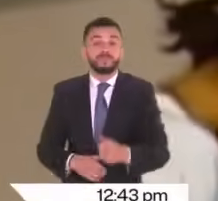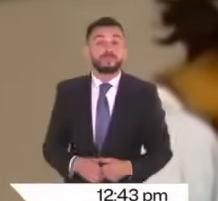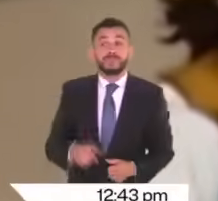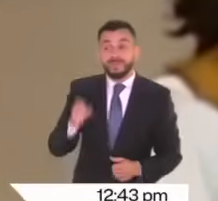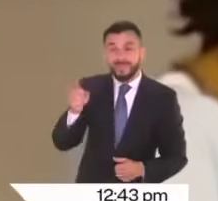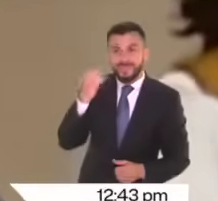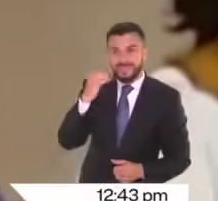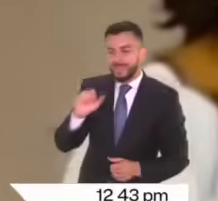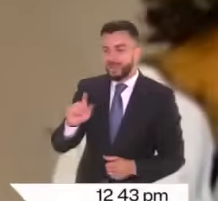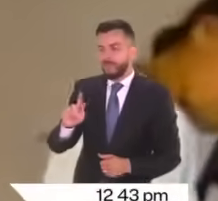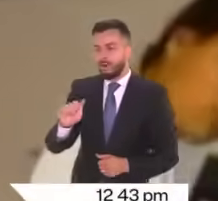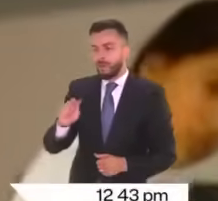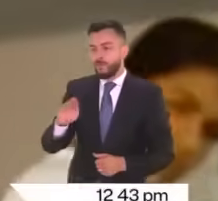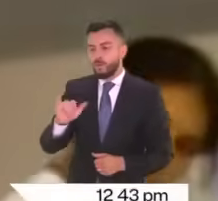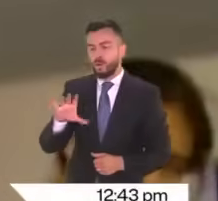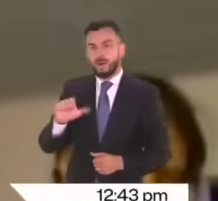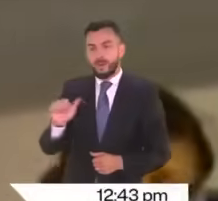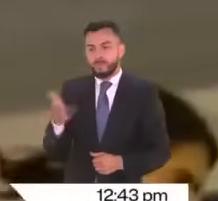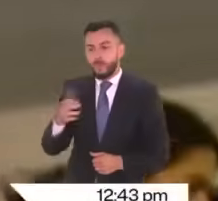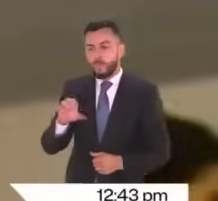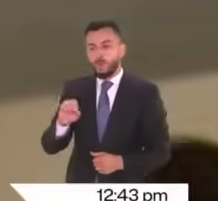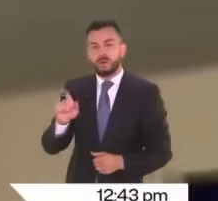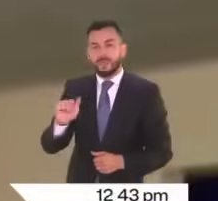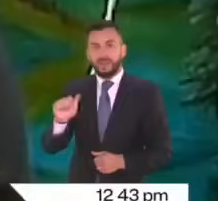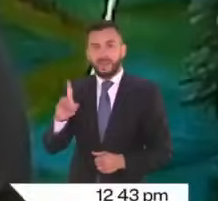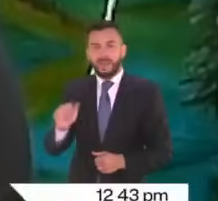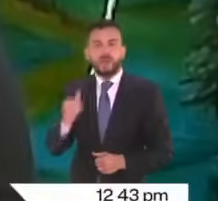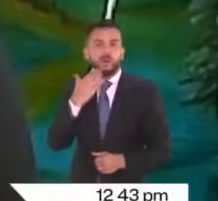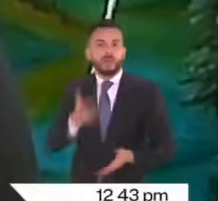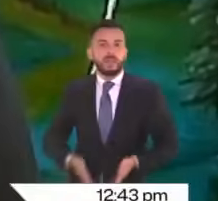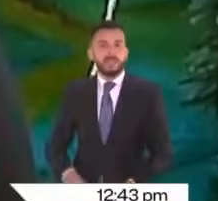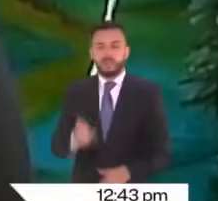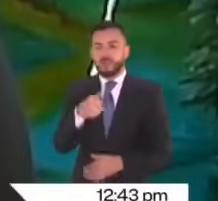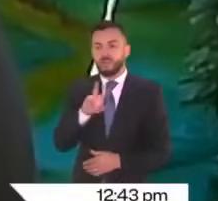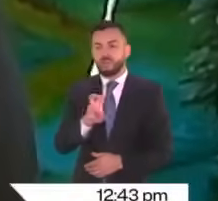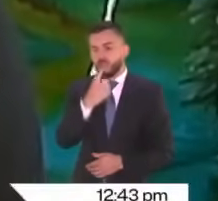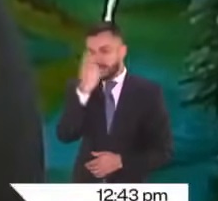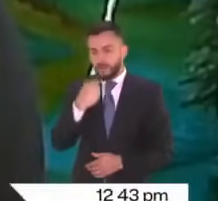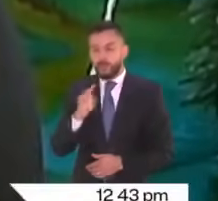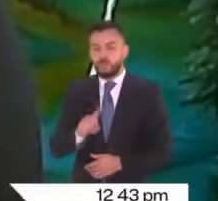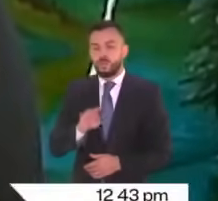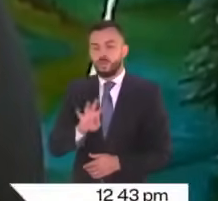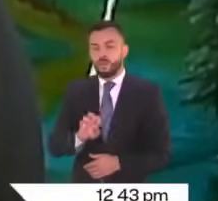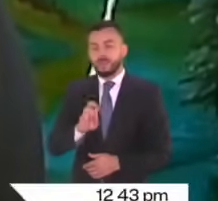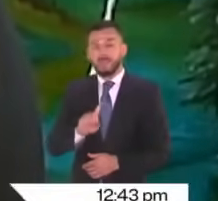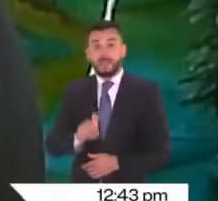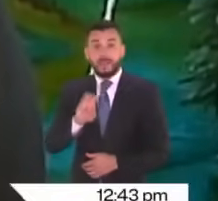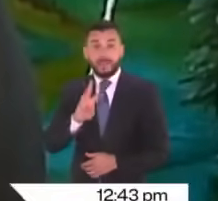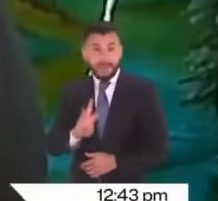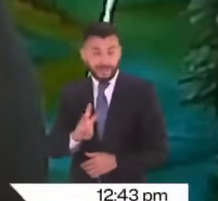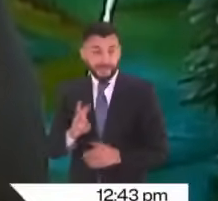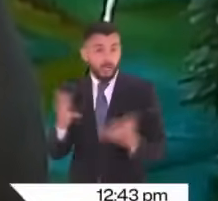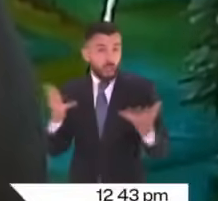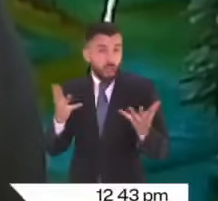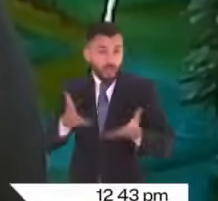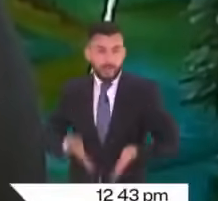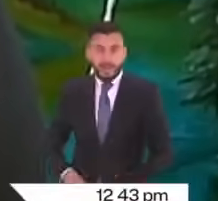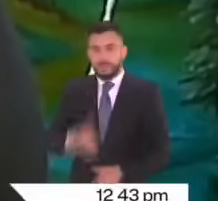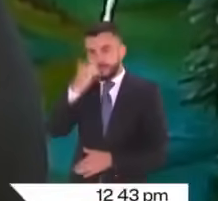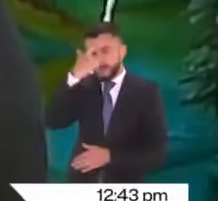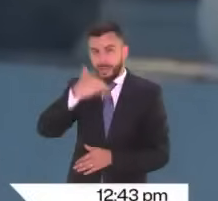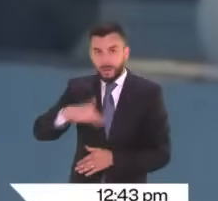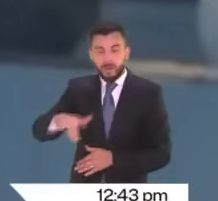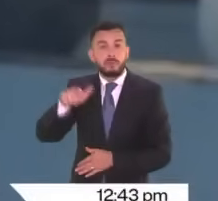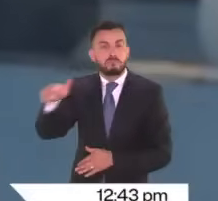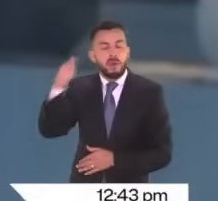Fabiola Emilia Posada Pinedo nació el 18 de septiembre de 1963 en Santa Marta, la ciudad de la que decidió salir